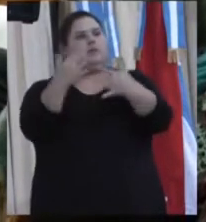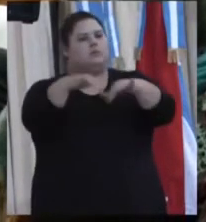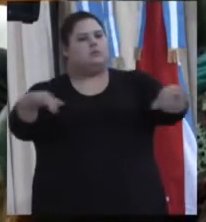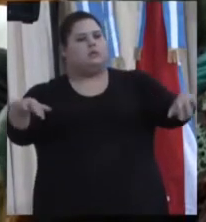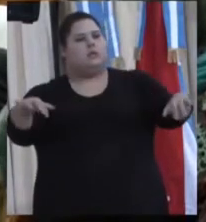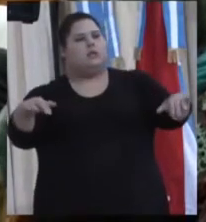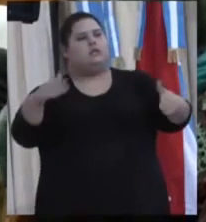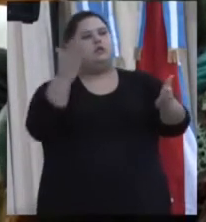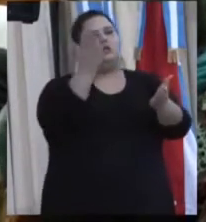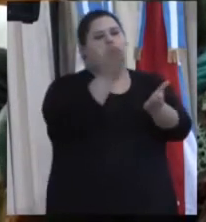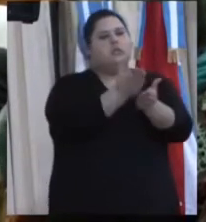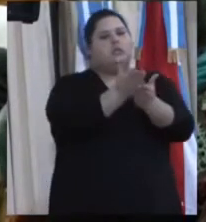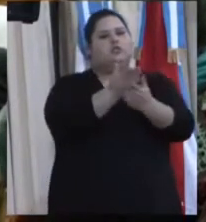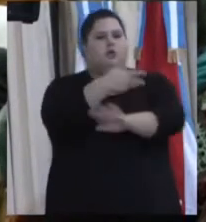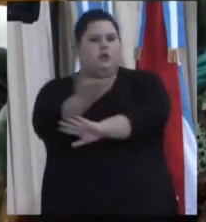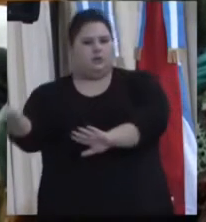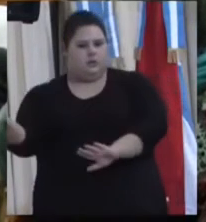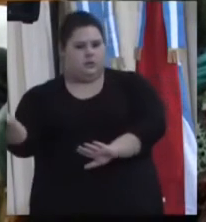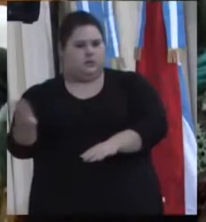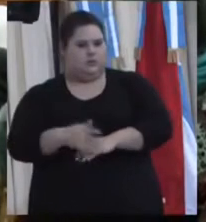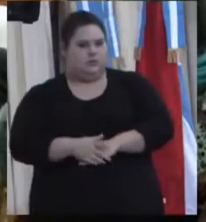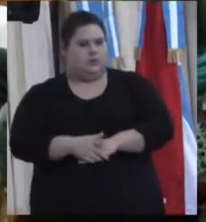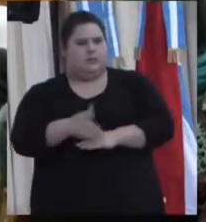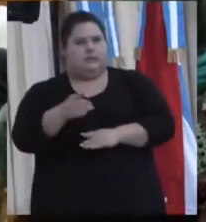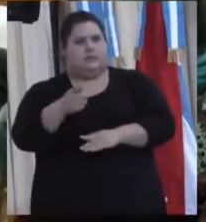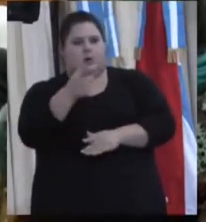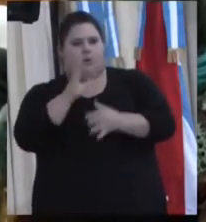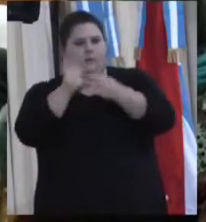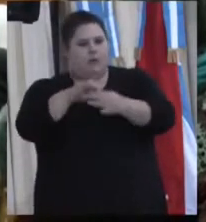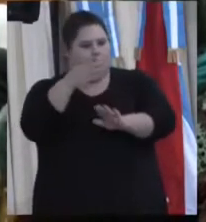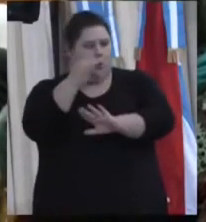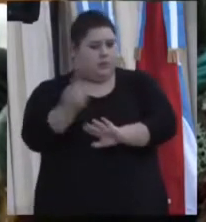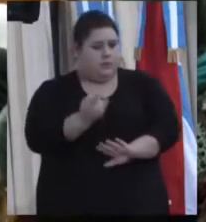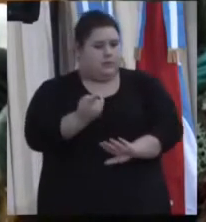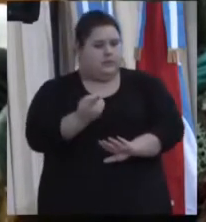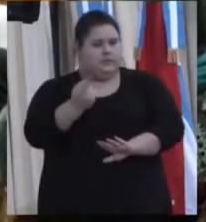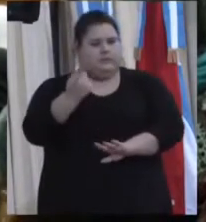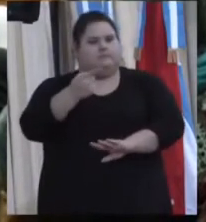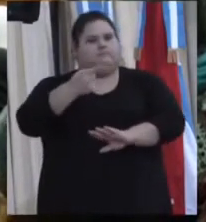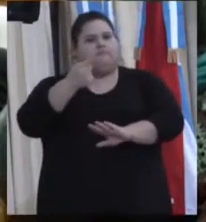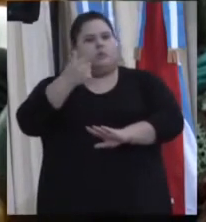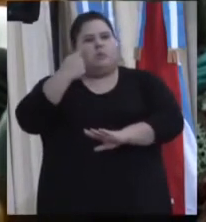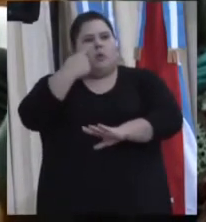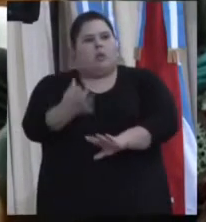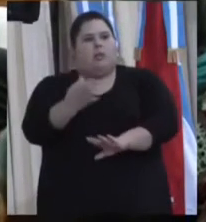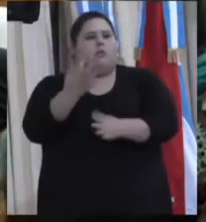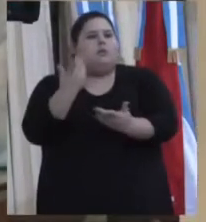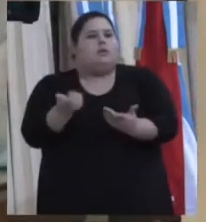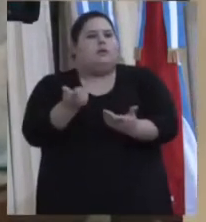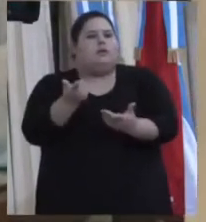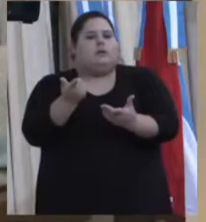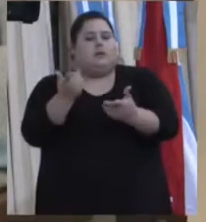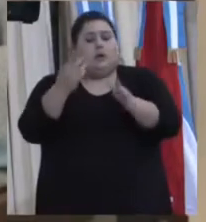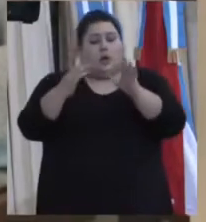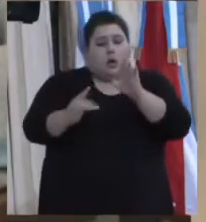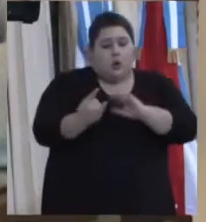del derecho con la sociedad. En el caso universitario, lo vamos a reconocer es precisamente en el encapsulamiento de la